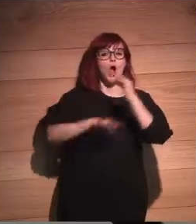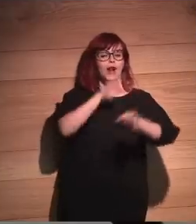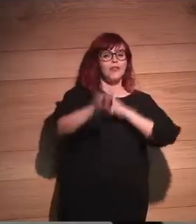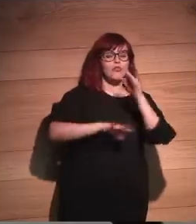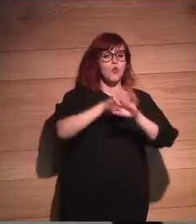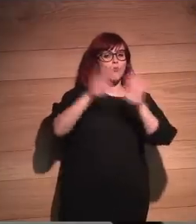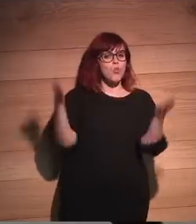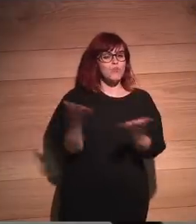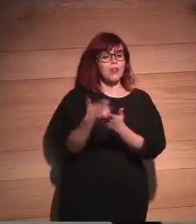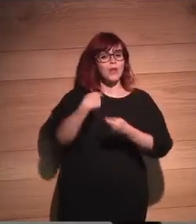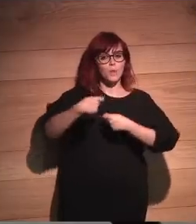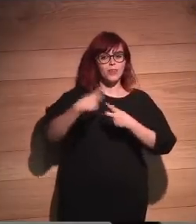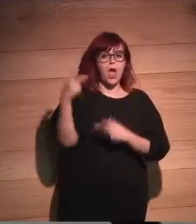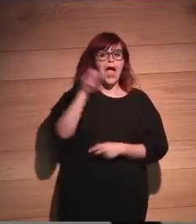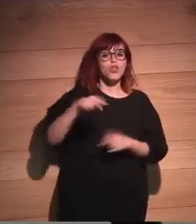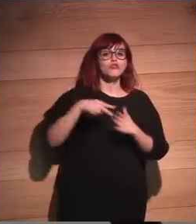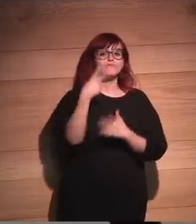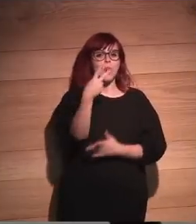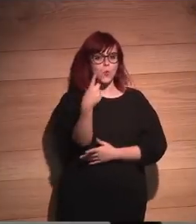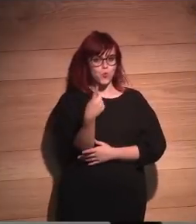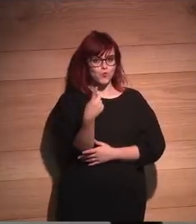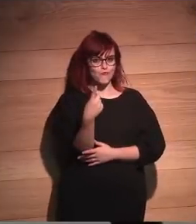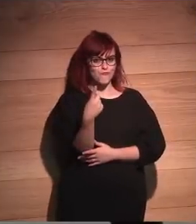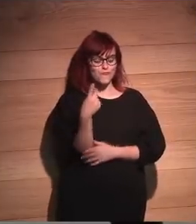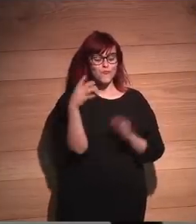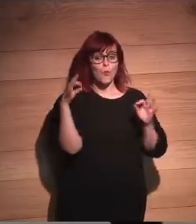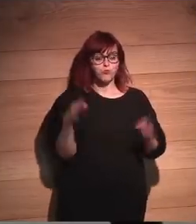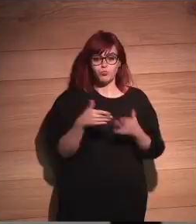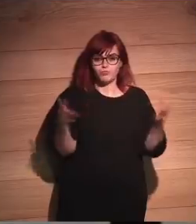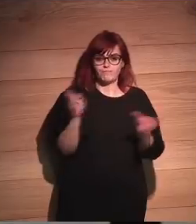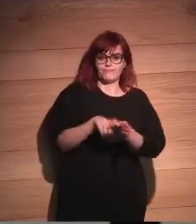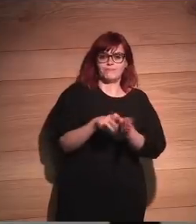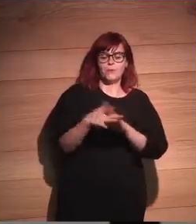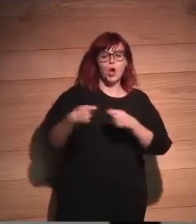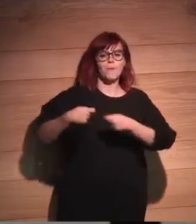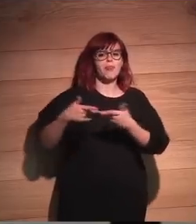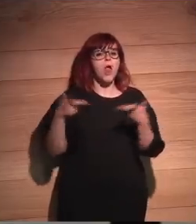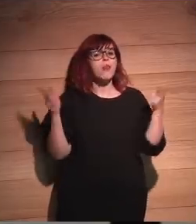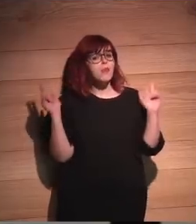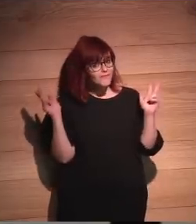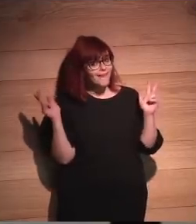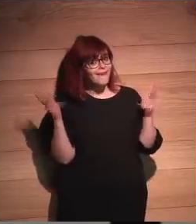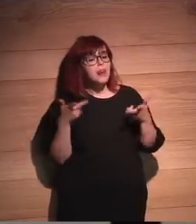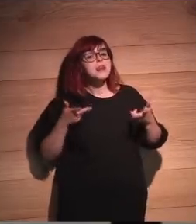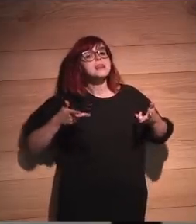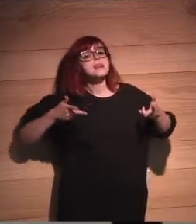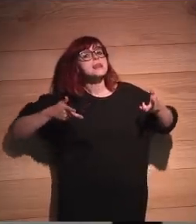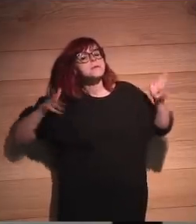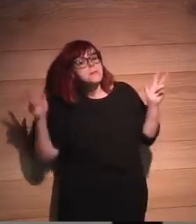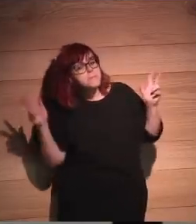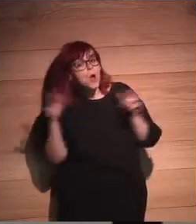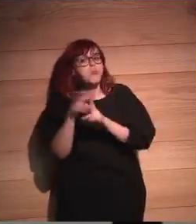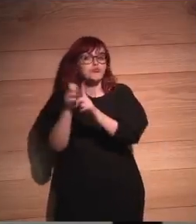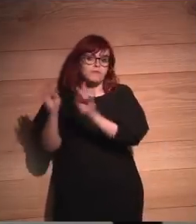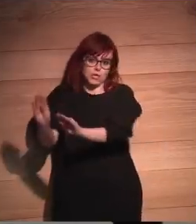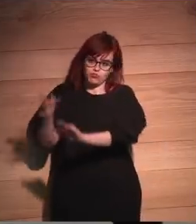Organización Mundial de Comercio en el año 2001, que se incorpora a un comercio libre visto desde